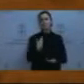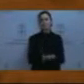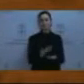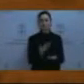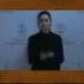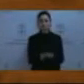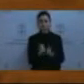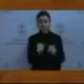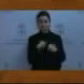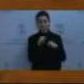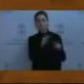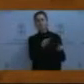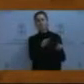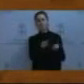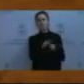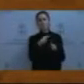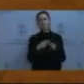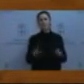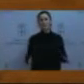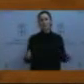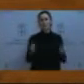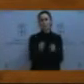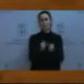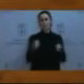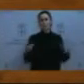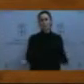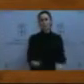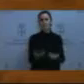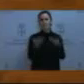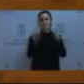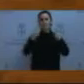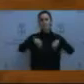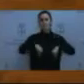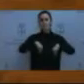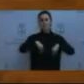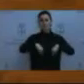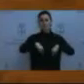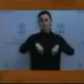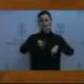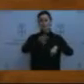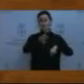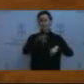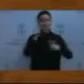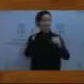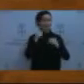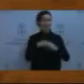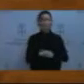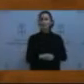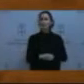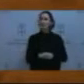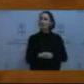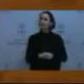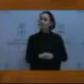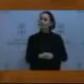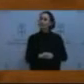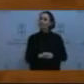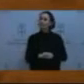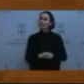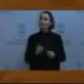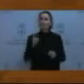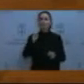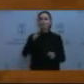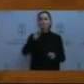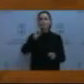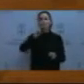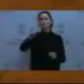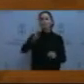no vemos por ningún lado políticas de acompañamiento y promoción en nuestra región. les sugiero que solo basta que hagan una llamada a